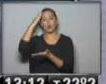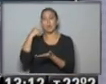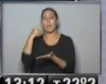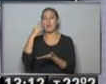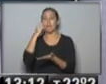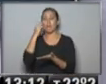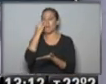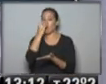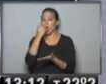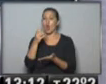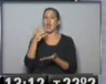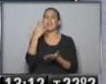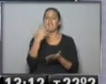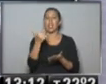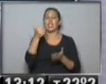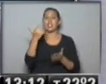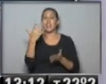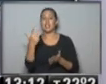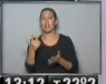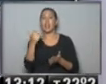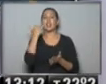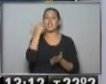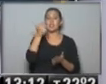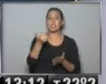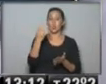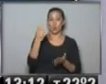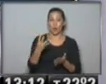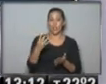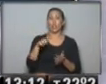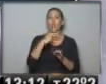64, en la escuela 2 bis y 515 bis.